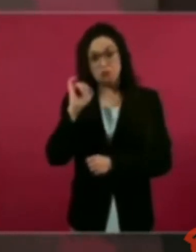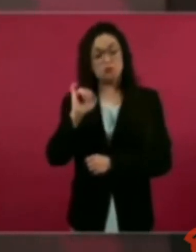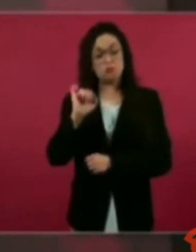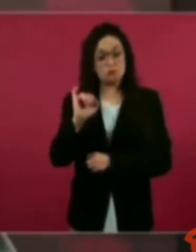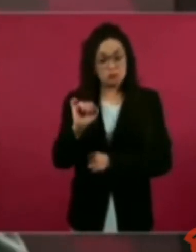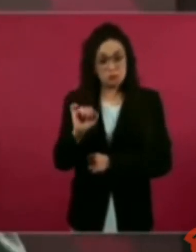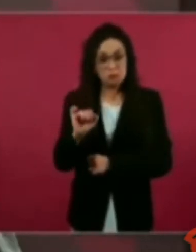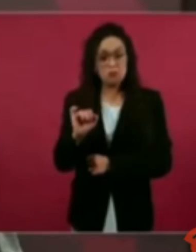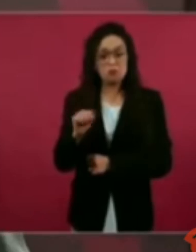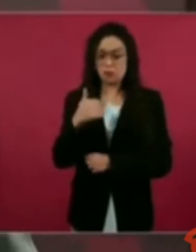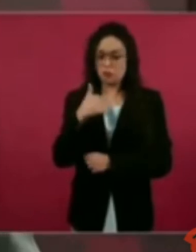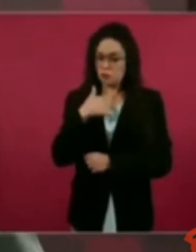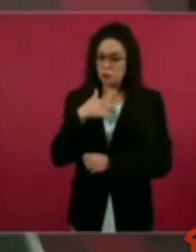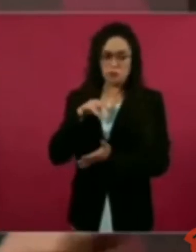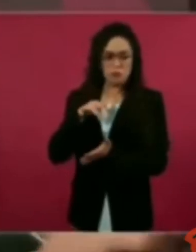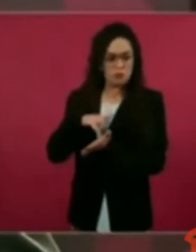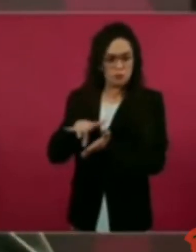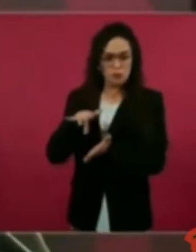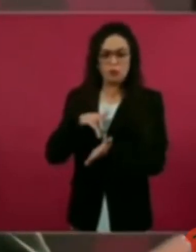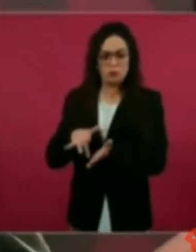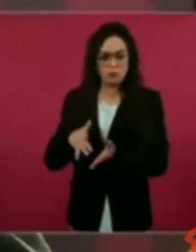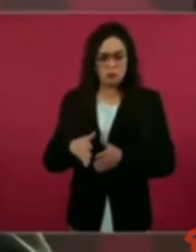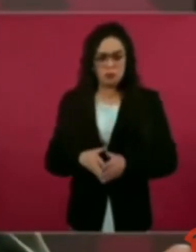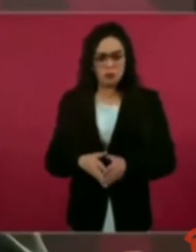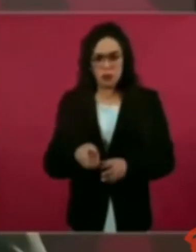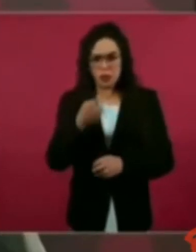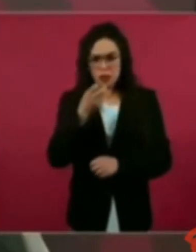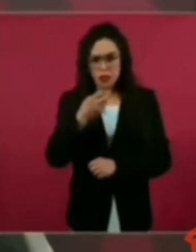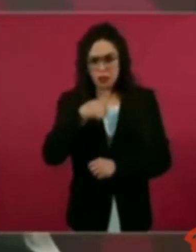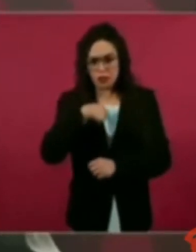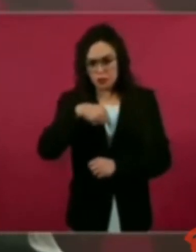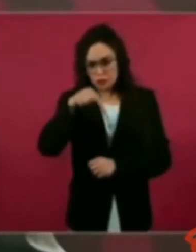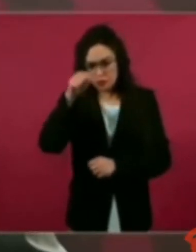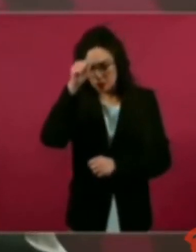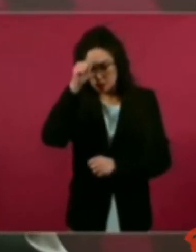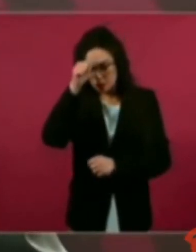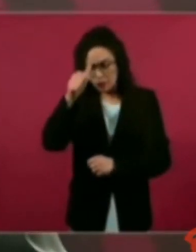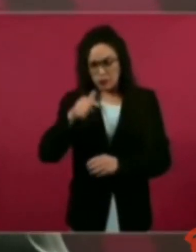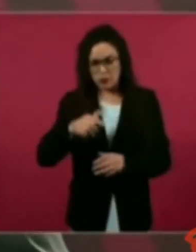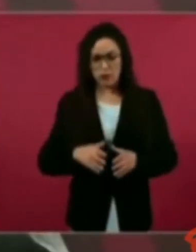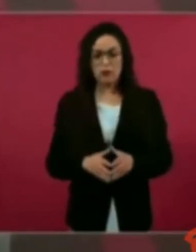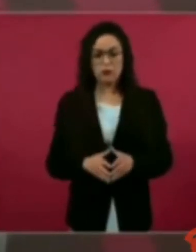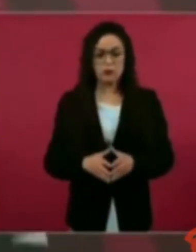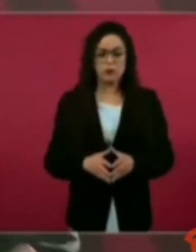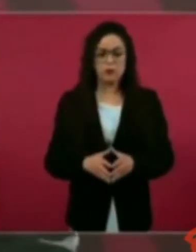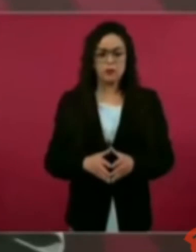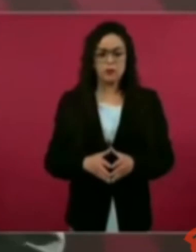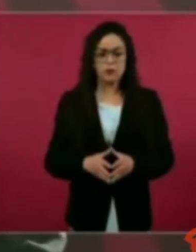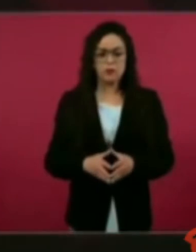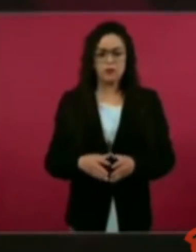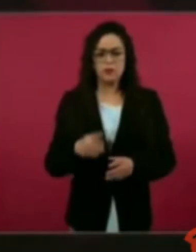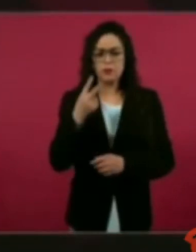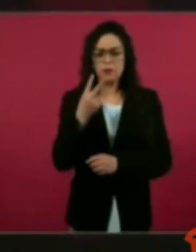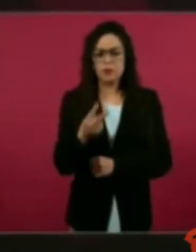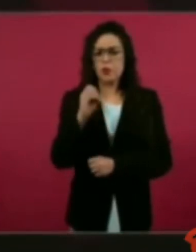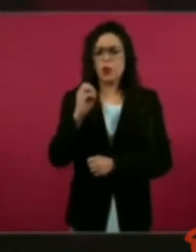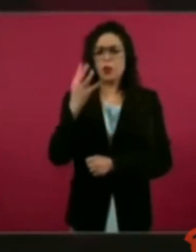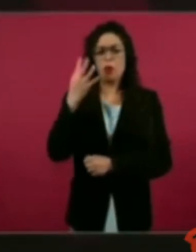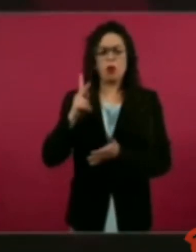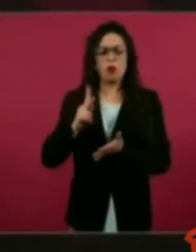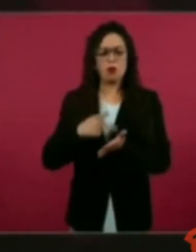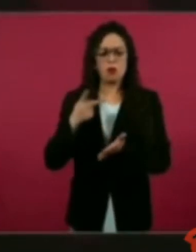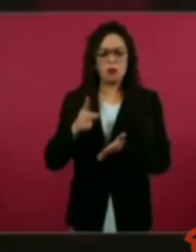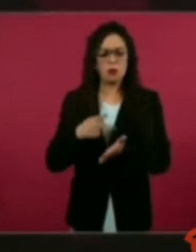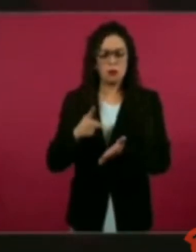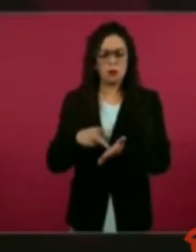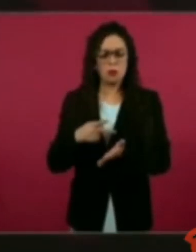contigo. Ahí me enteré, dice, como en dos o, no, en cuatro ocasiones, dice, dos en